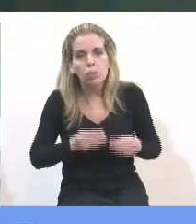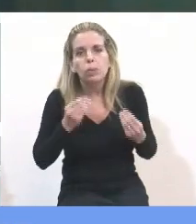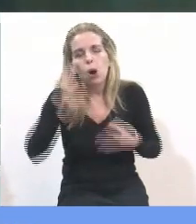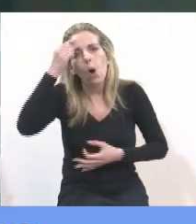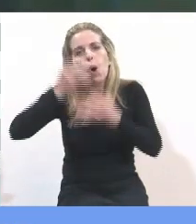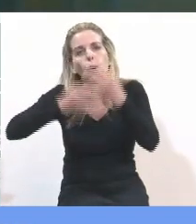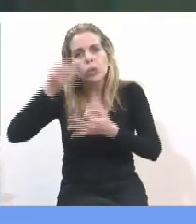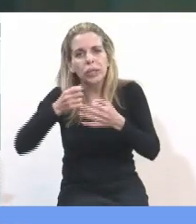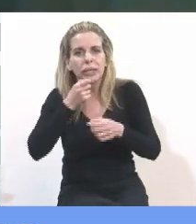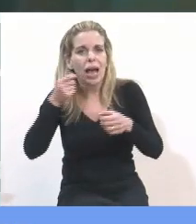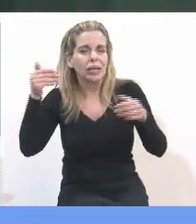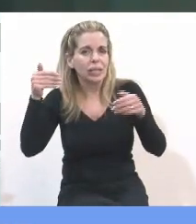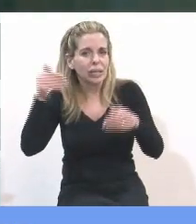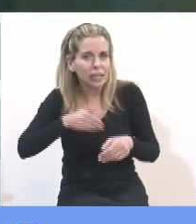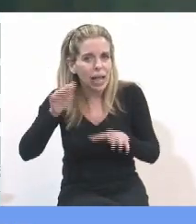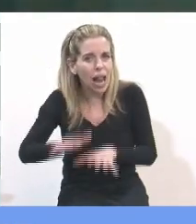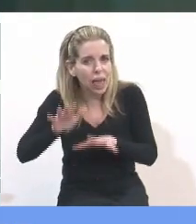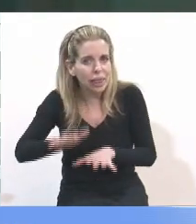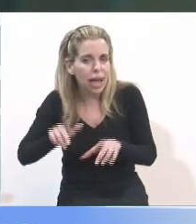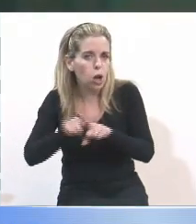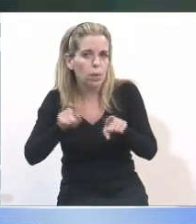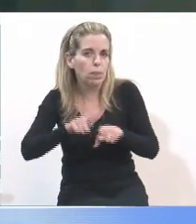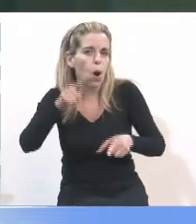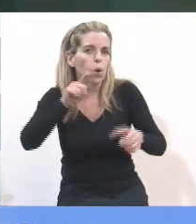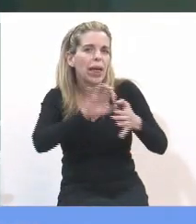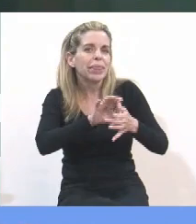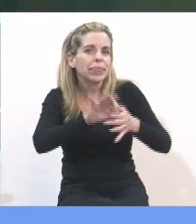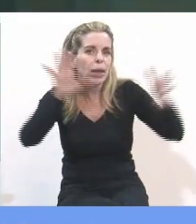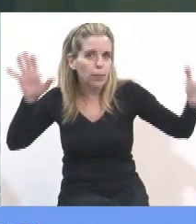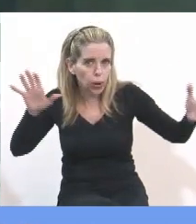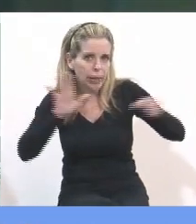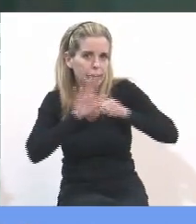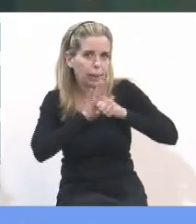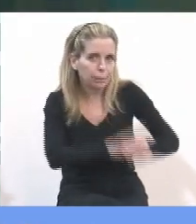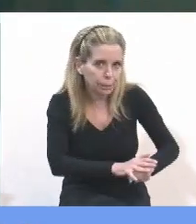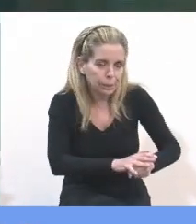una justicia demorada y manipulada significa una democracia